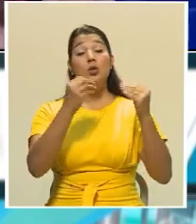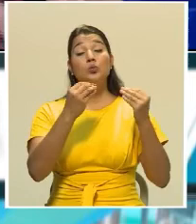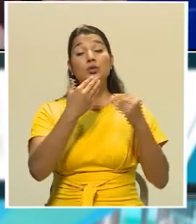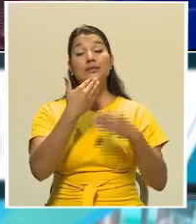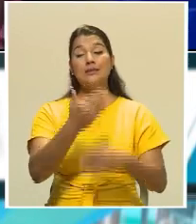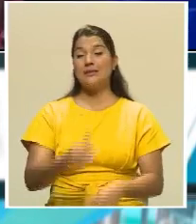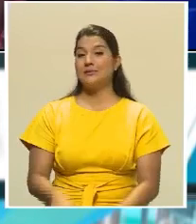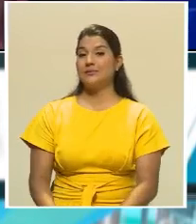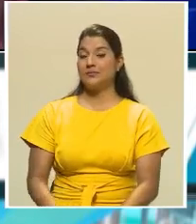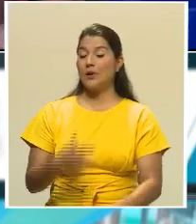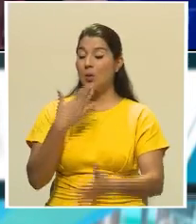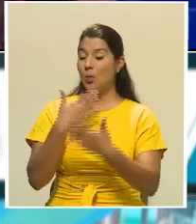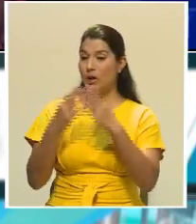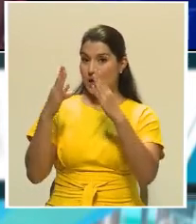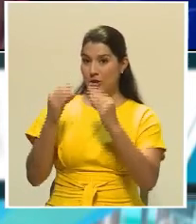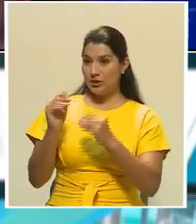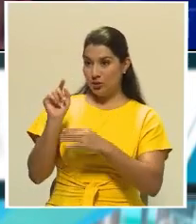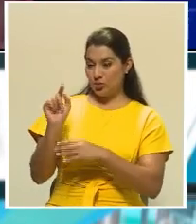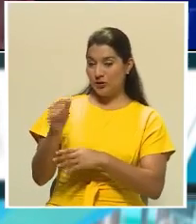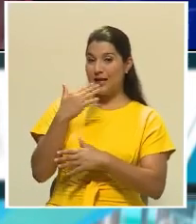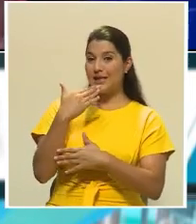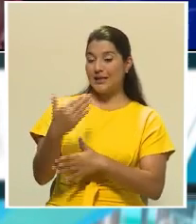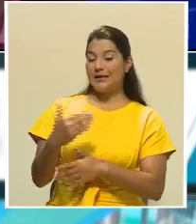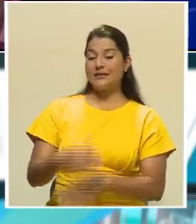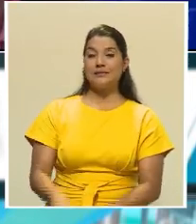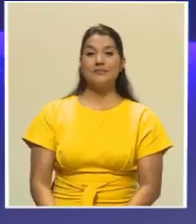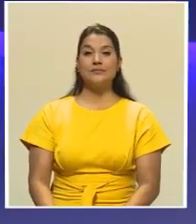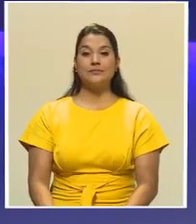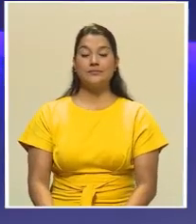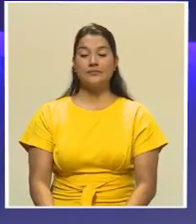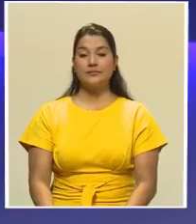muchas gracias. Buenas noches, a usted las gracias.